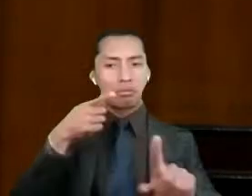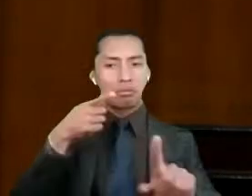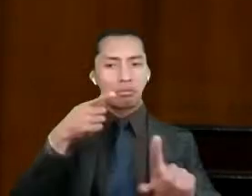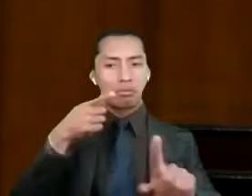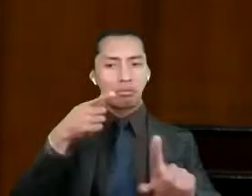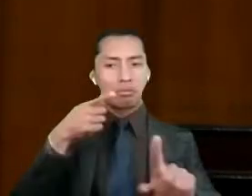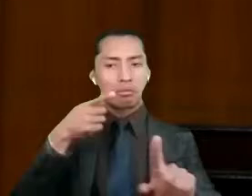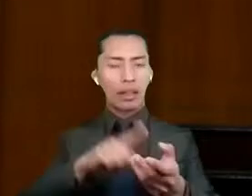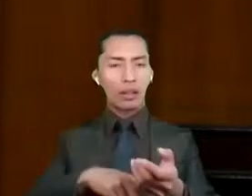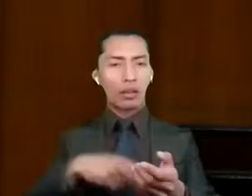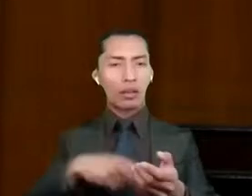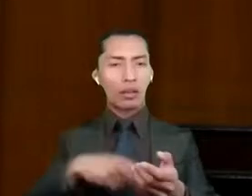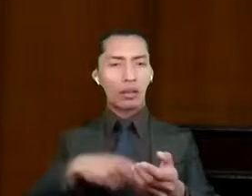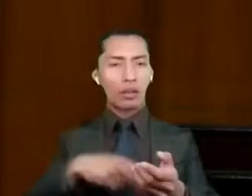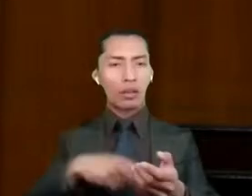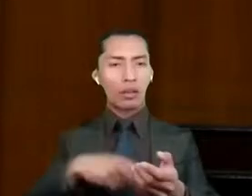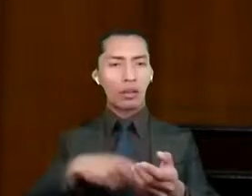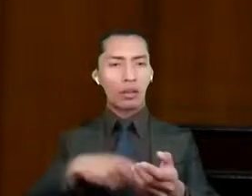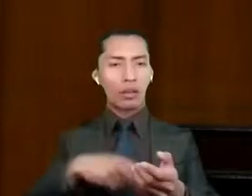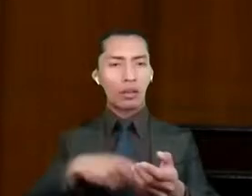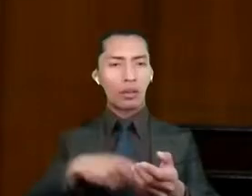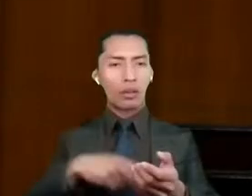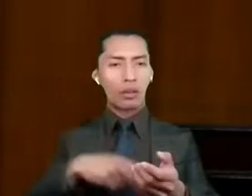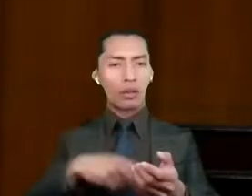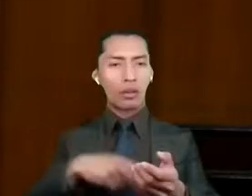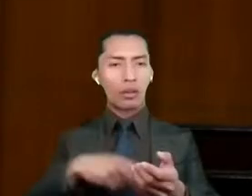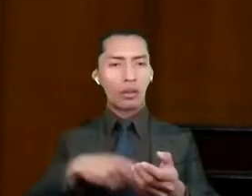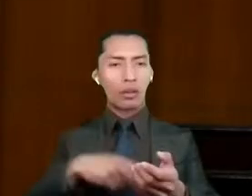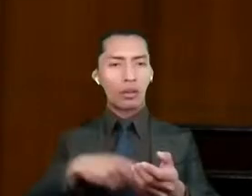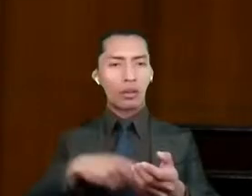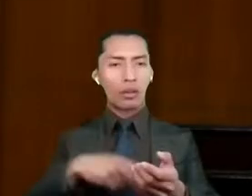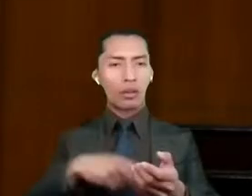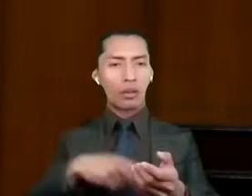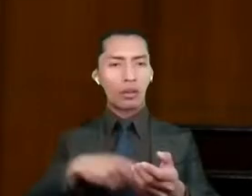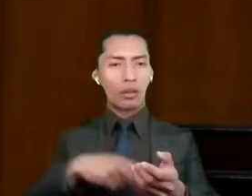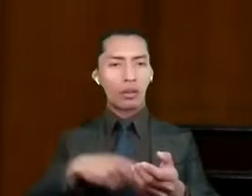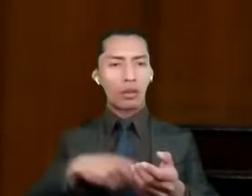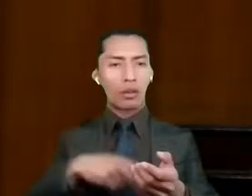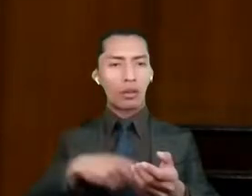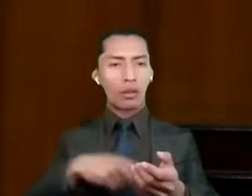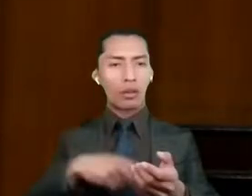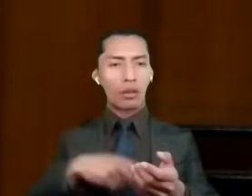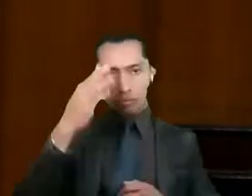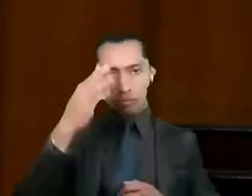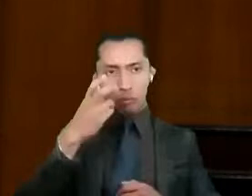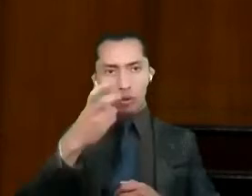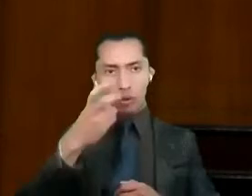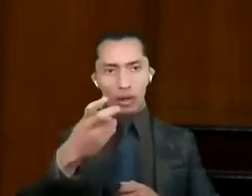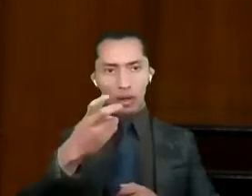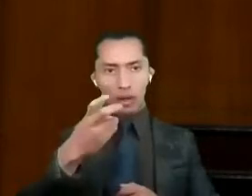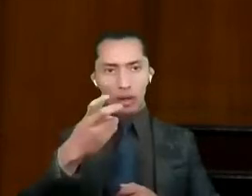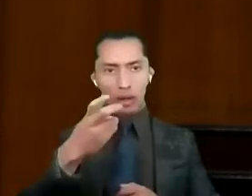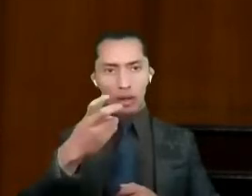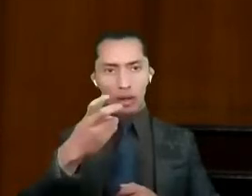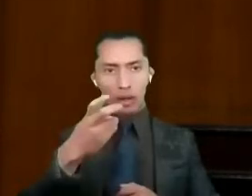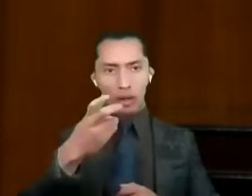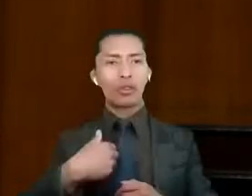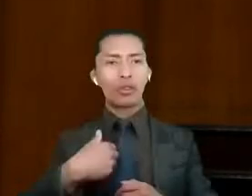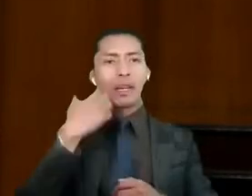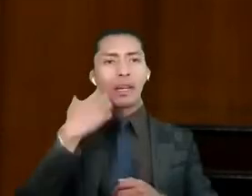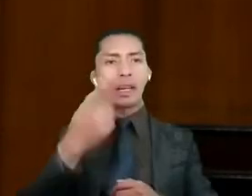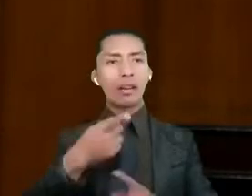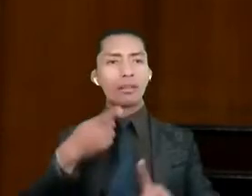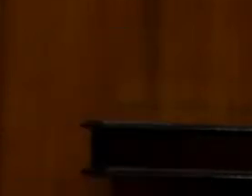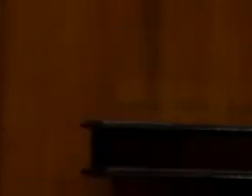institucionalidad, pero sobre todo el hombre demócrata que representa usted. Por ello habré de querer y pretender ser puntual en razón a